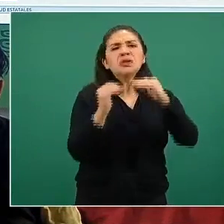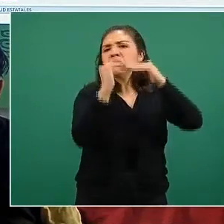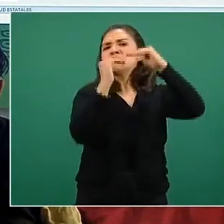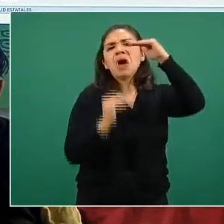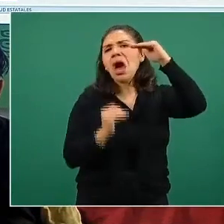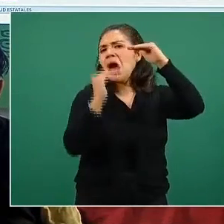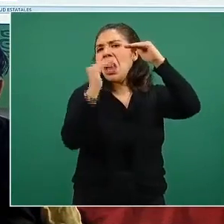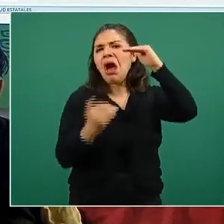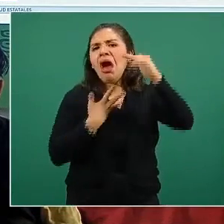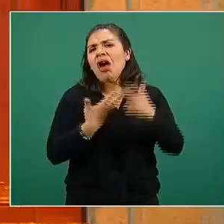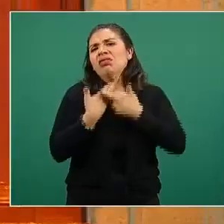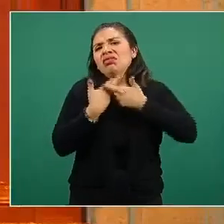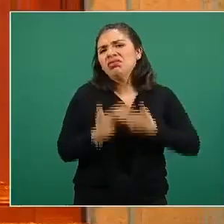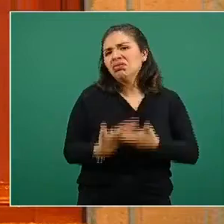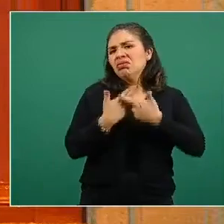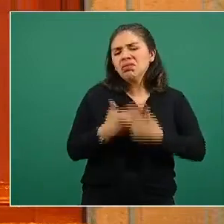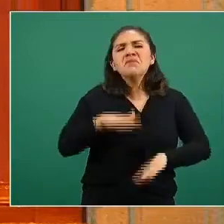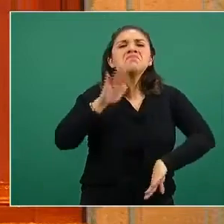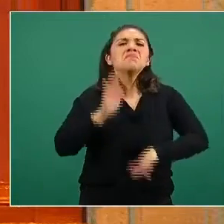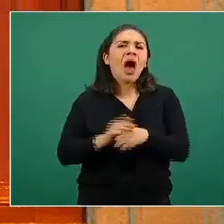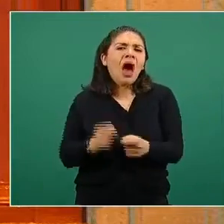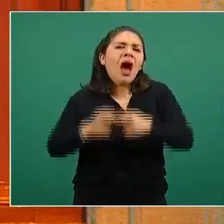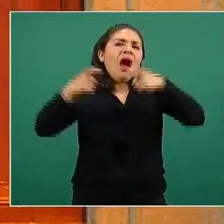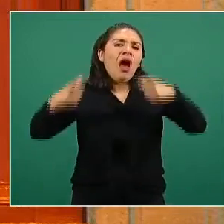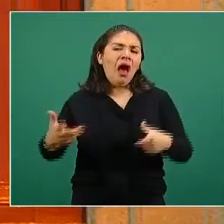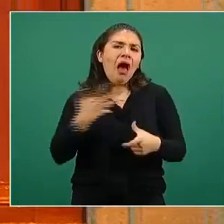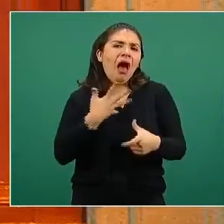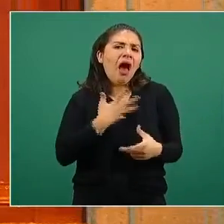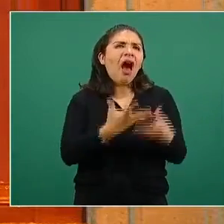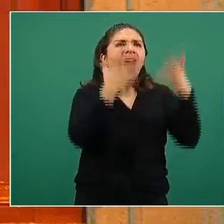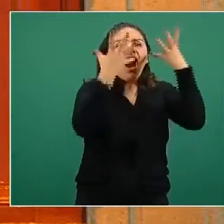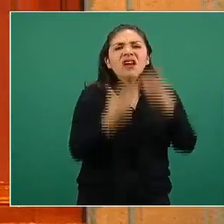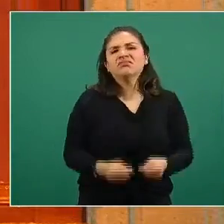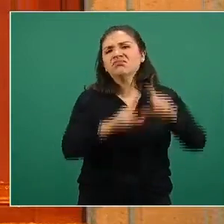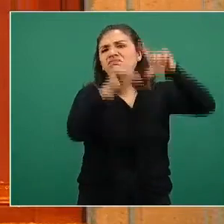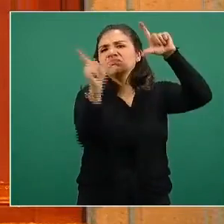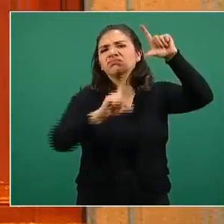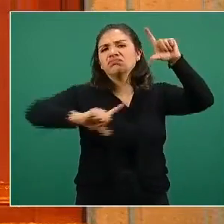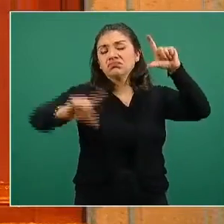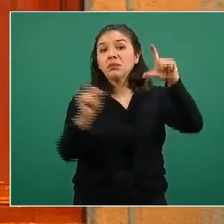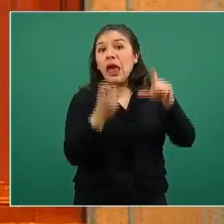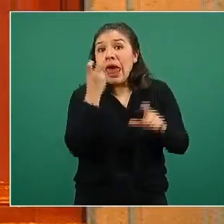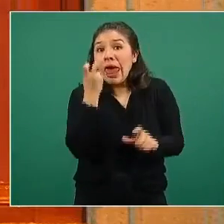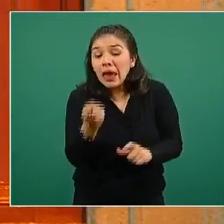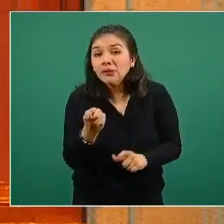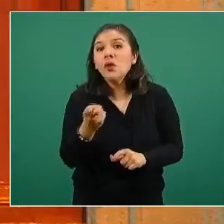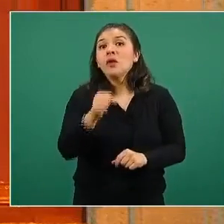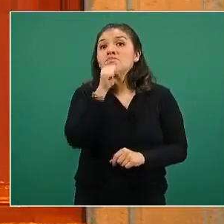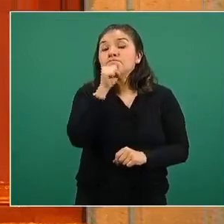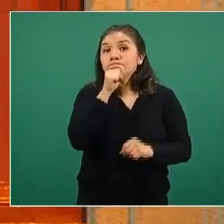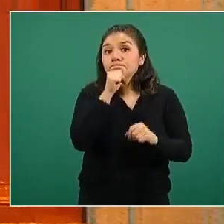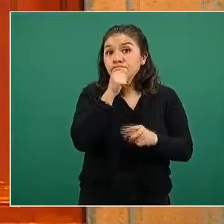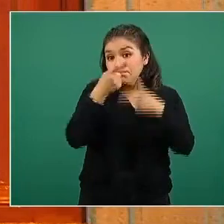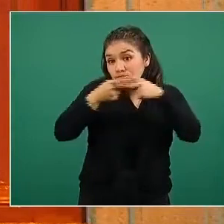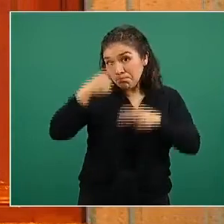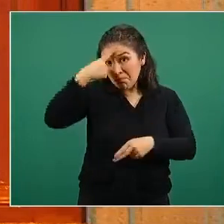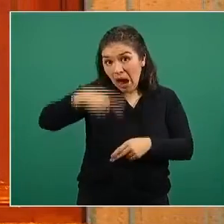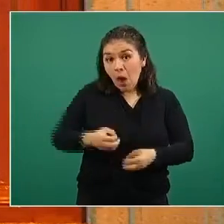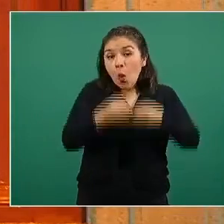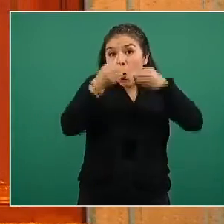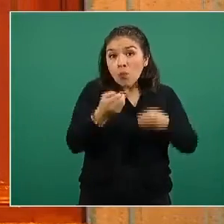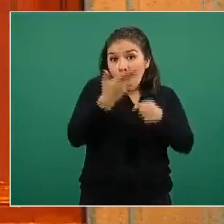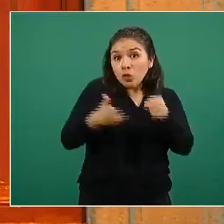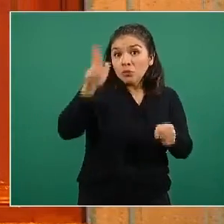50% de la ocupación, todavía siguen siendo la mayoría de estados en el país, y por eso nuestro indicador de